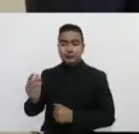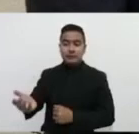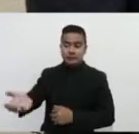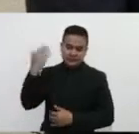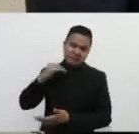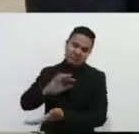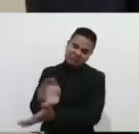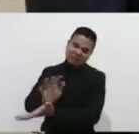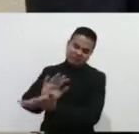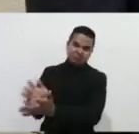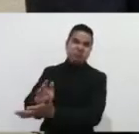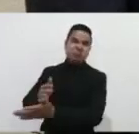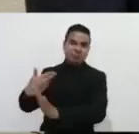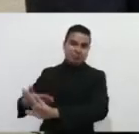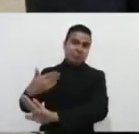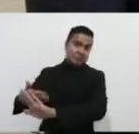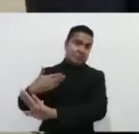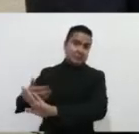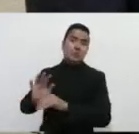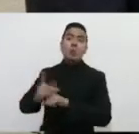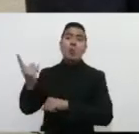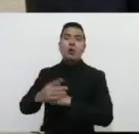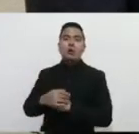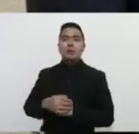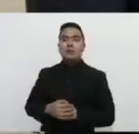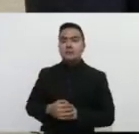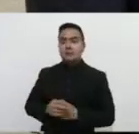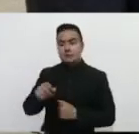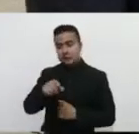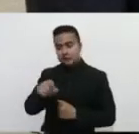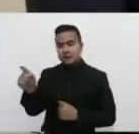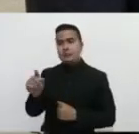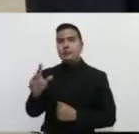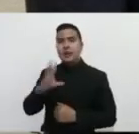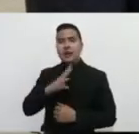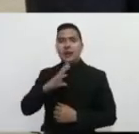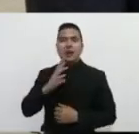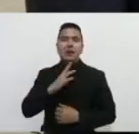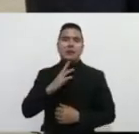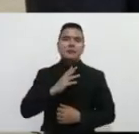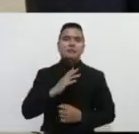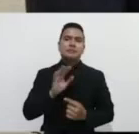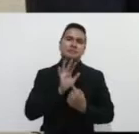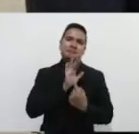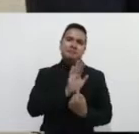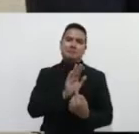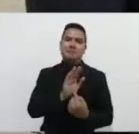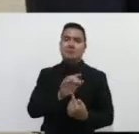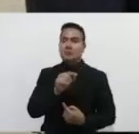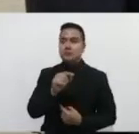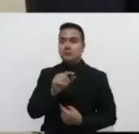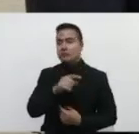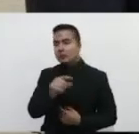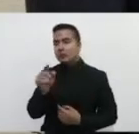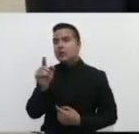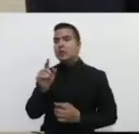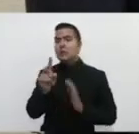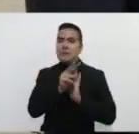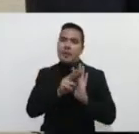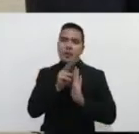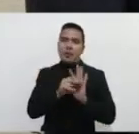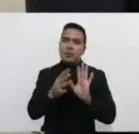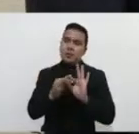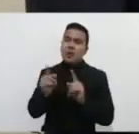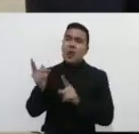descanse. Ella, por ejemplo, sufrió muchísima violencia cuando fue candidata, porque entonces los spots de algunos